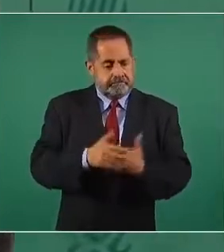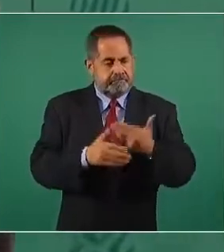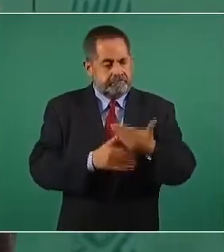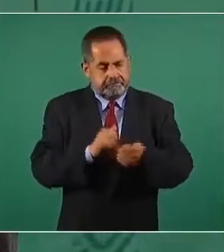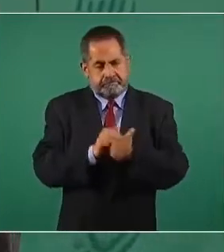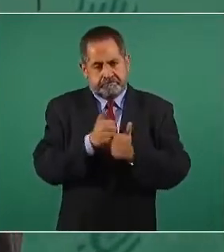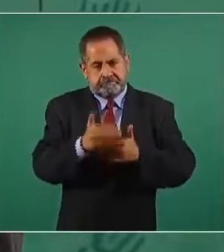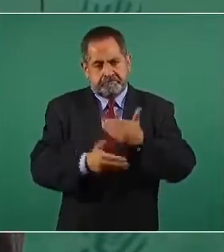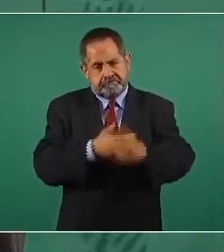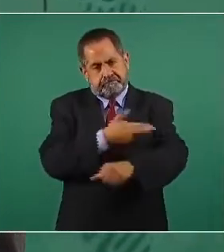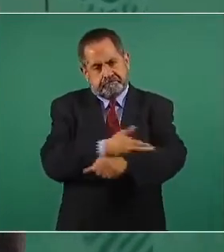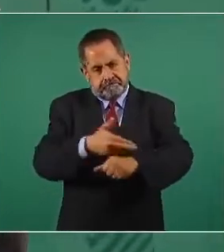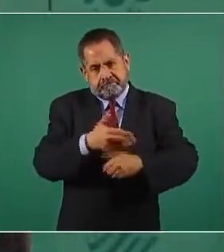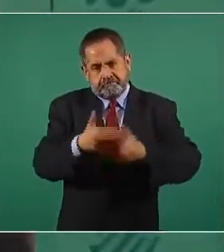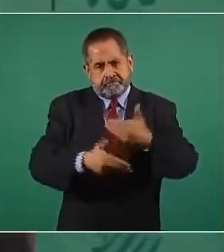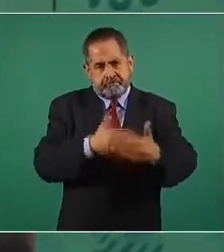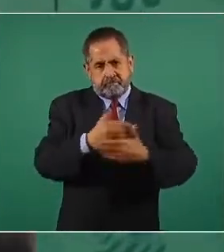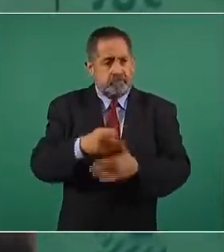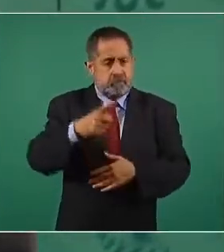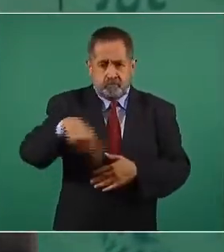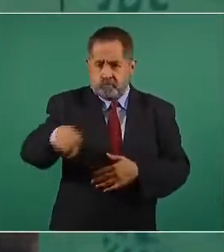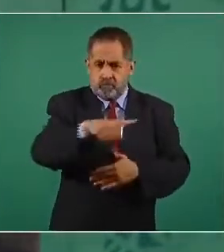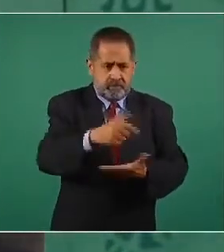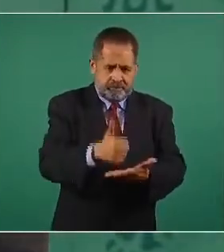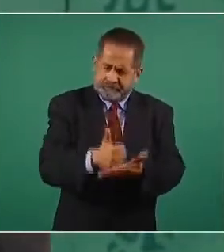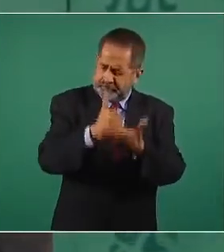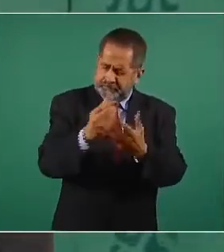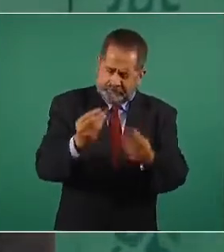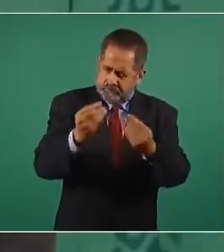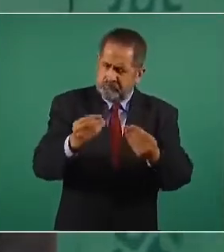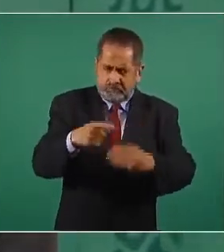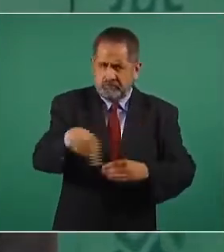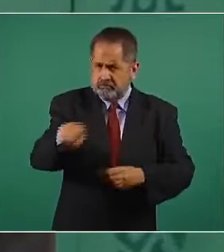proceso y ustedes se ayudan mucho